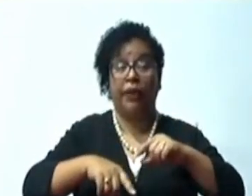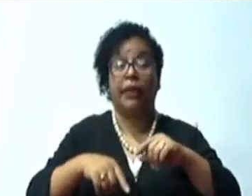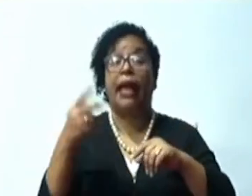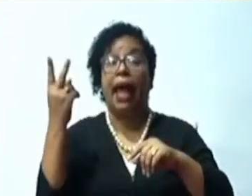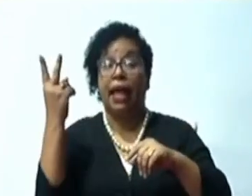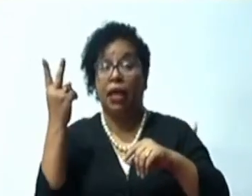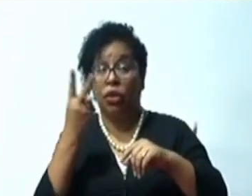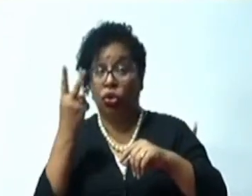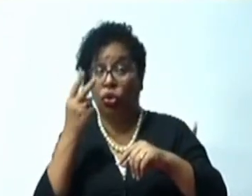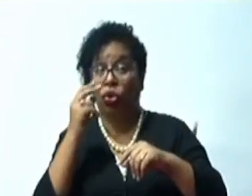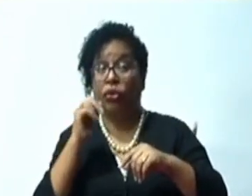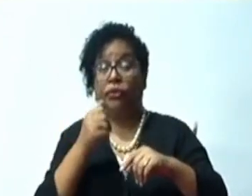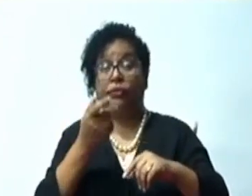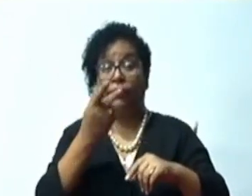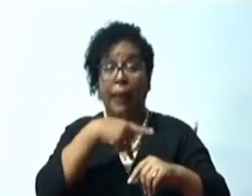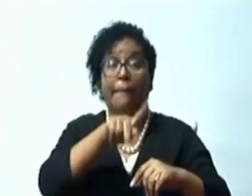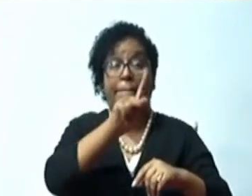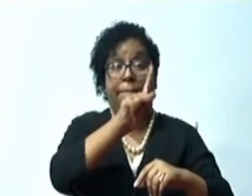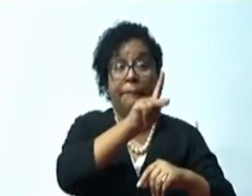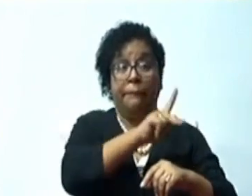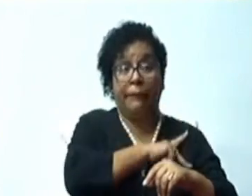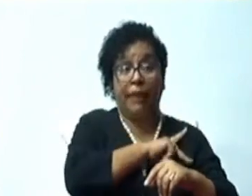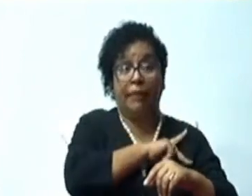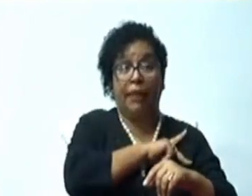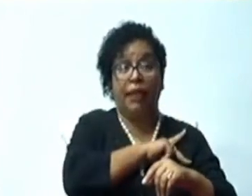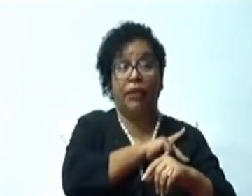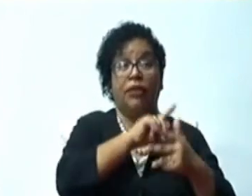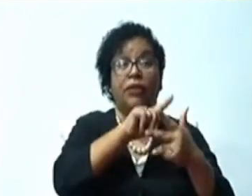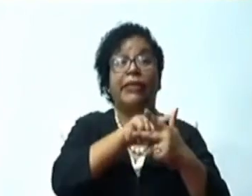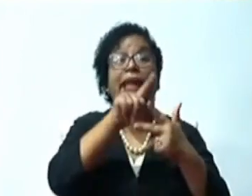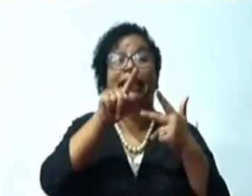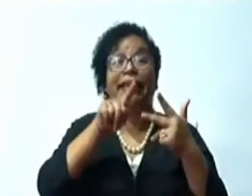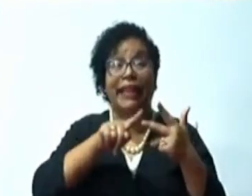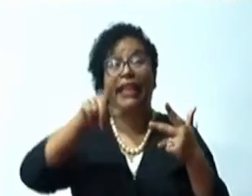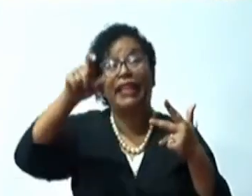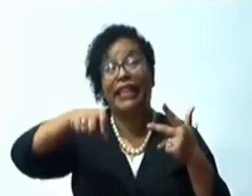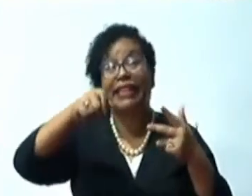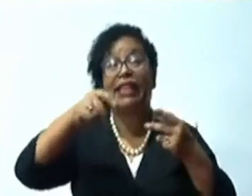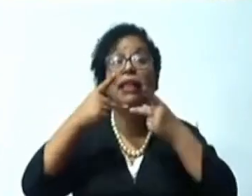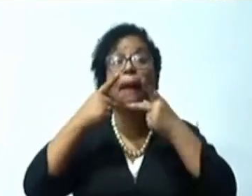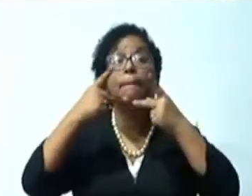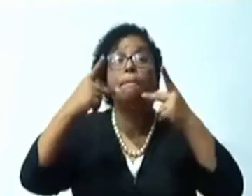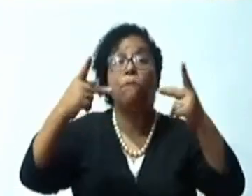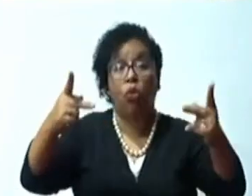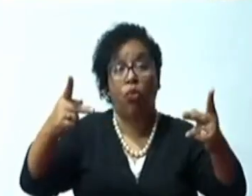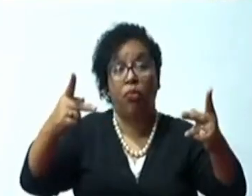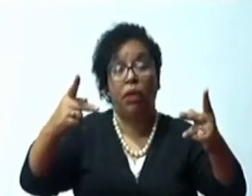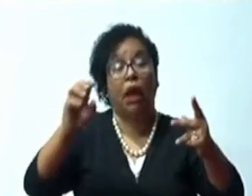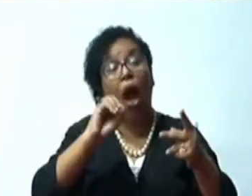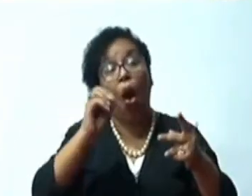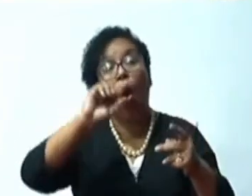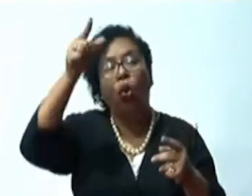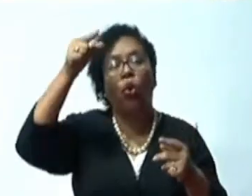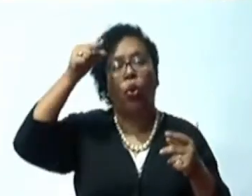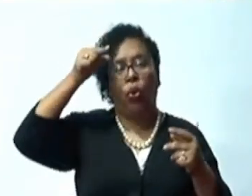menos tienen que ser esos que se han señalado ahí: PROMESE, Salud Pública